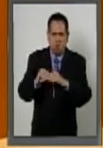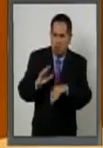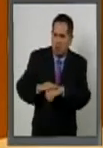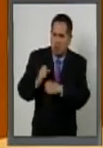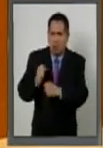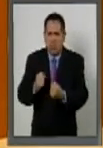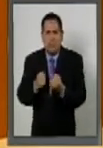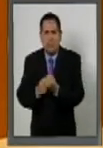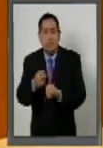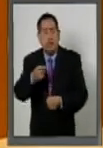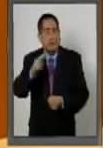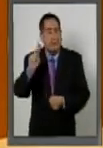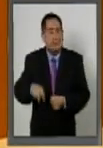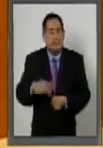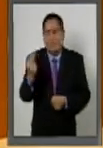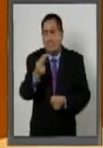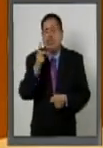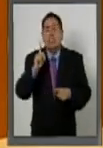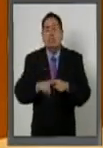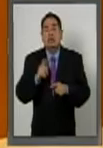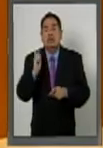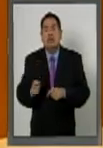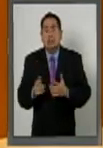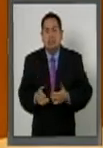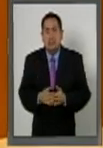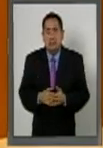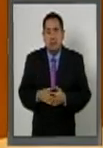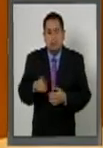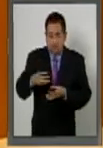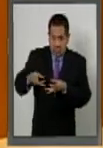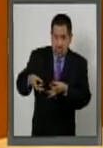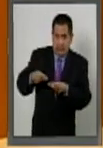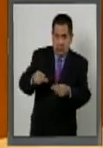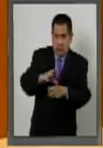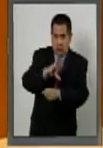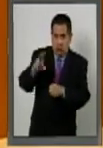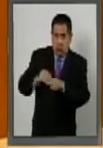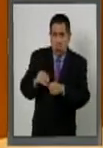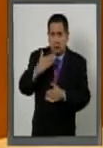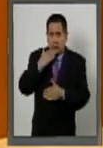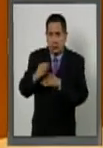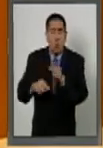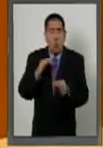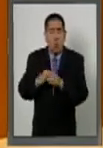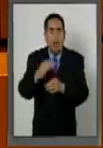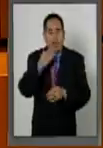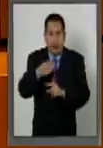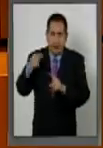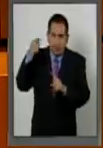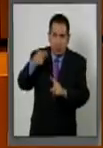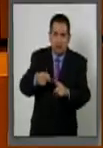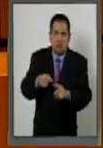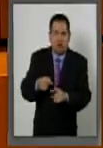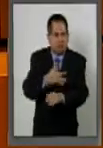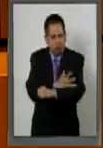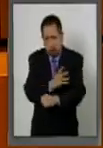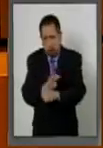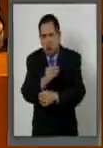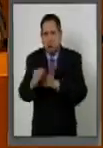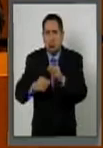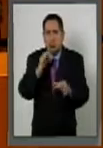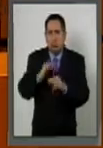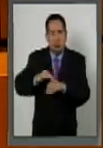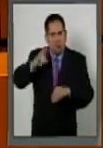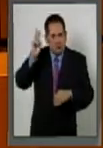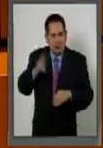pero estamos garantizar que el gasto se eficiente que el gasto sea honesto y que el gasto